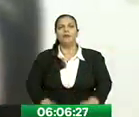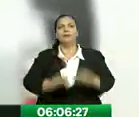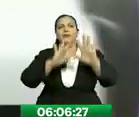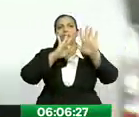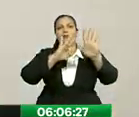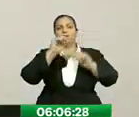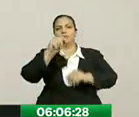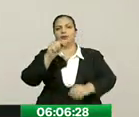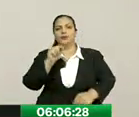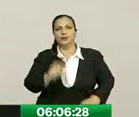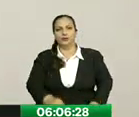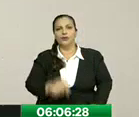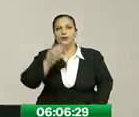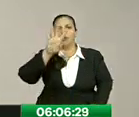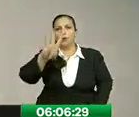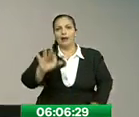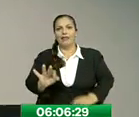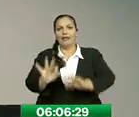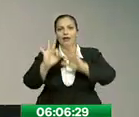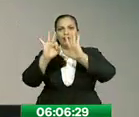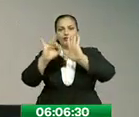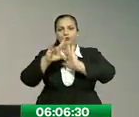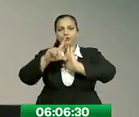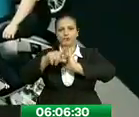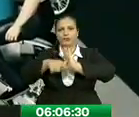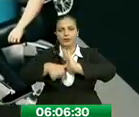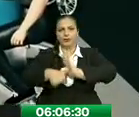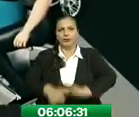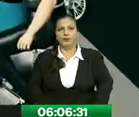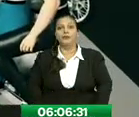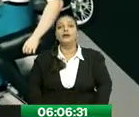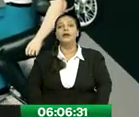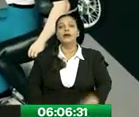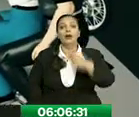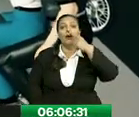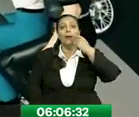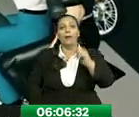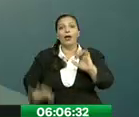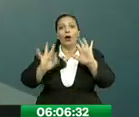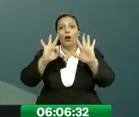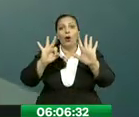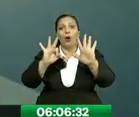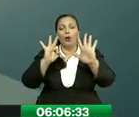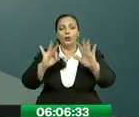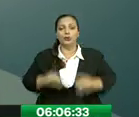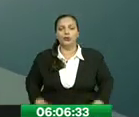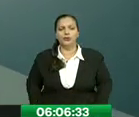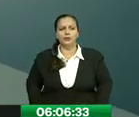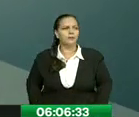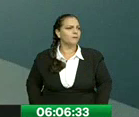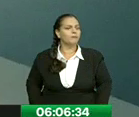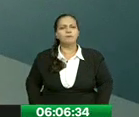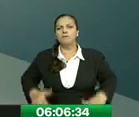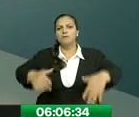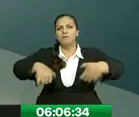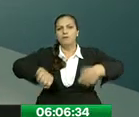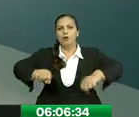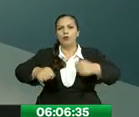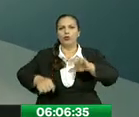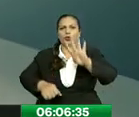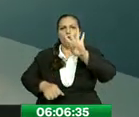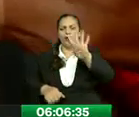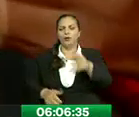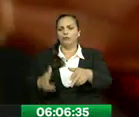cerraran las puertas, cuando aparecieron 8 sujetos en 4 motocicletas, que forcejearon con los guardias y los neutralizaron. Les quitaron las